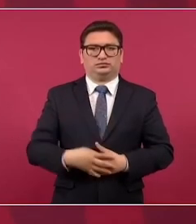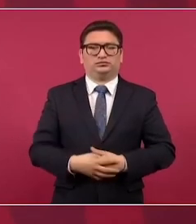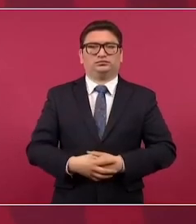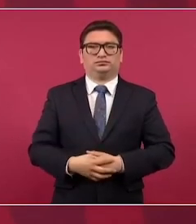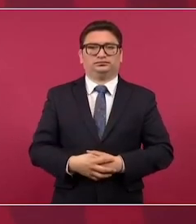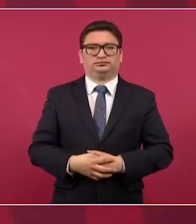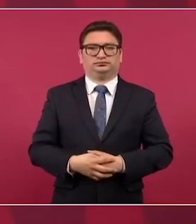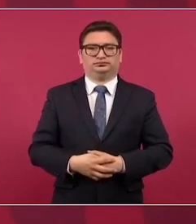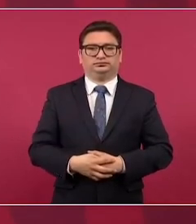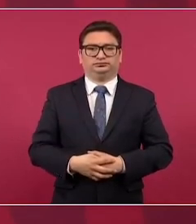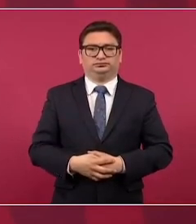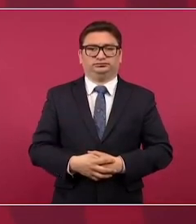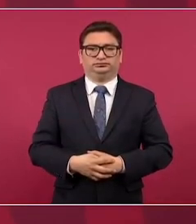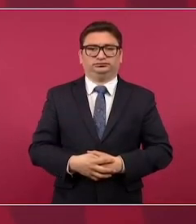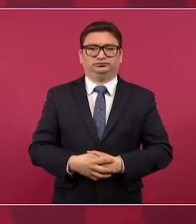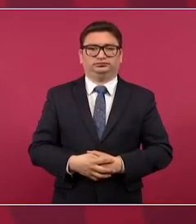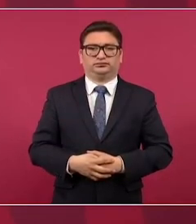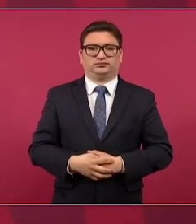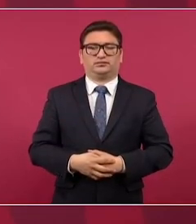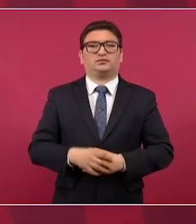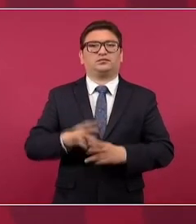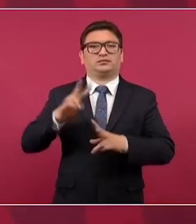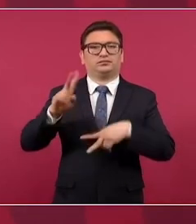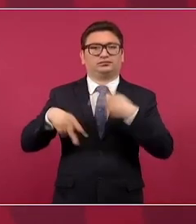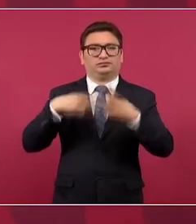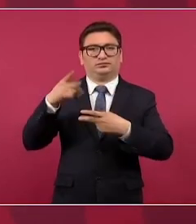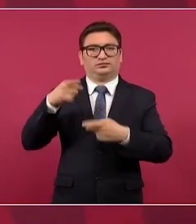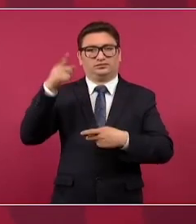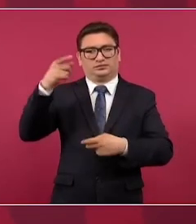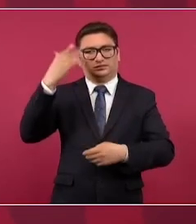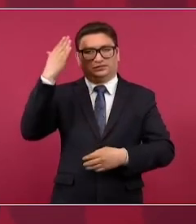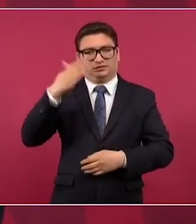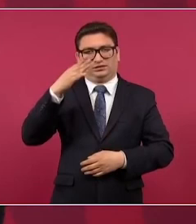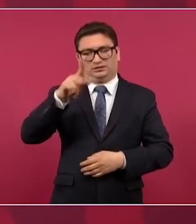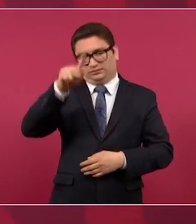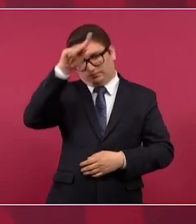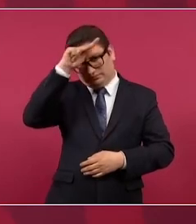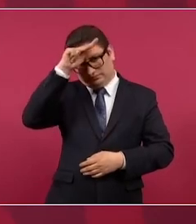que vamos a ir a Lima, Perú.